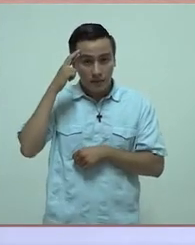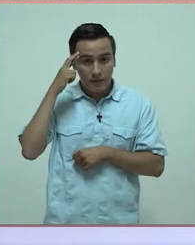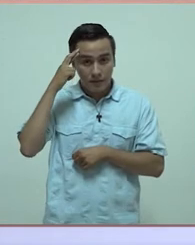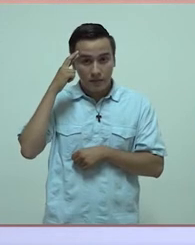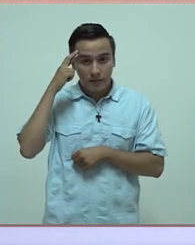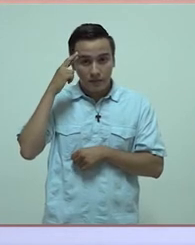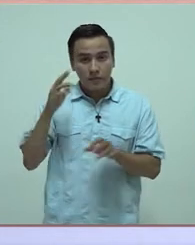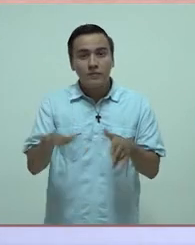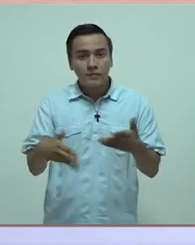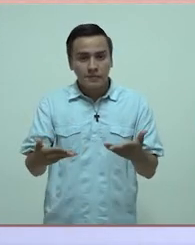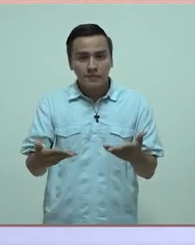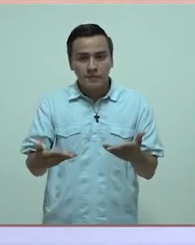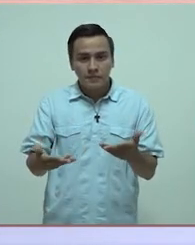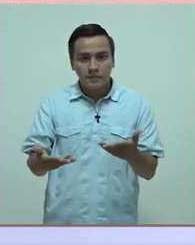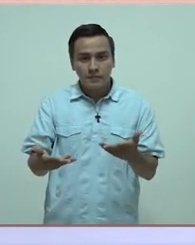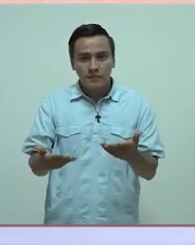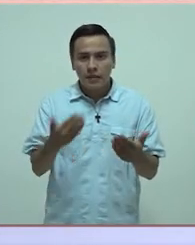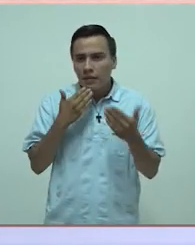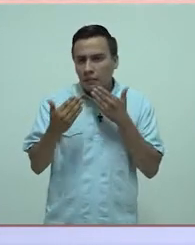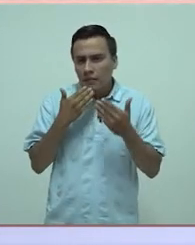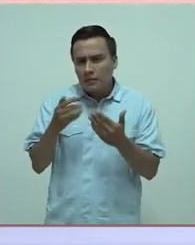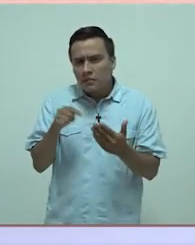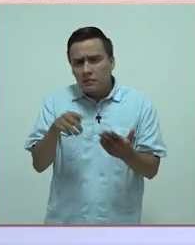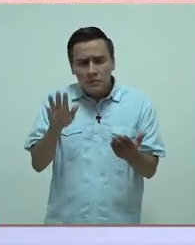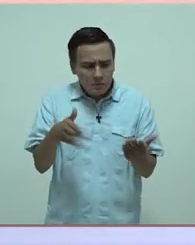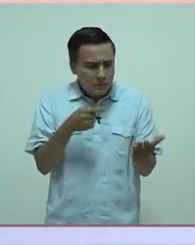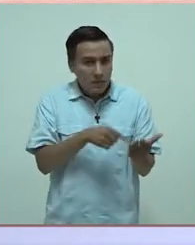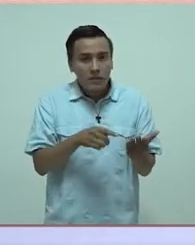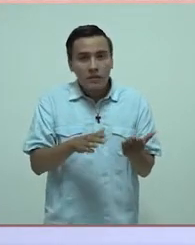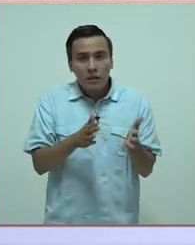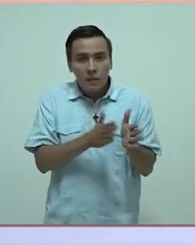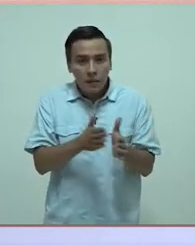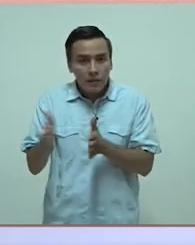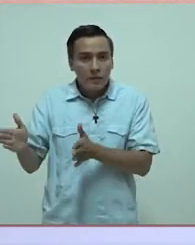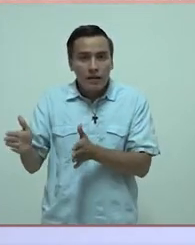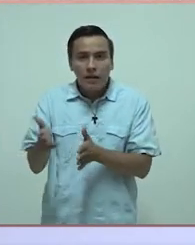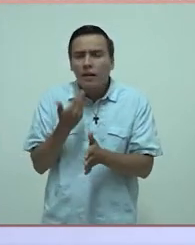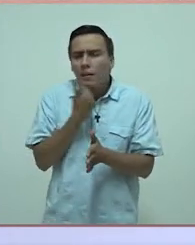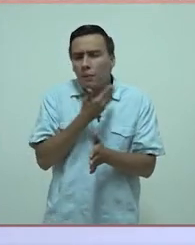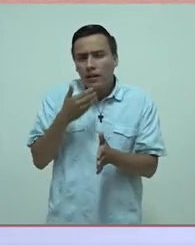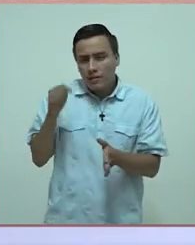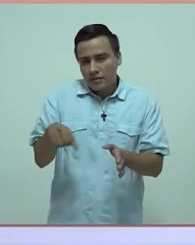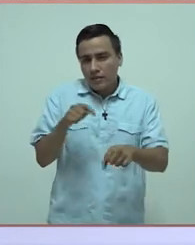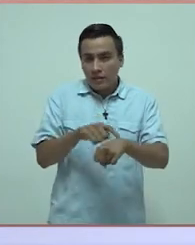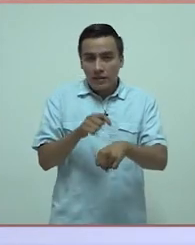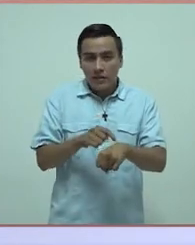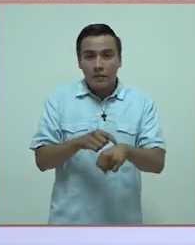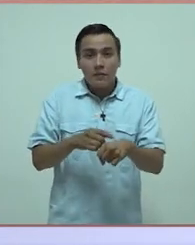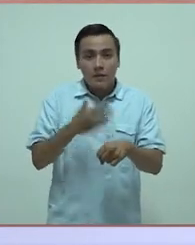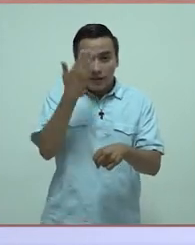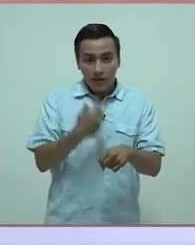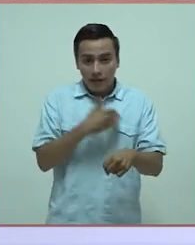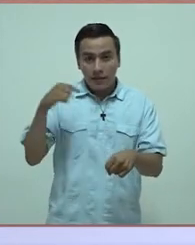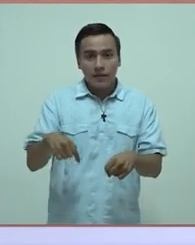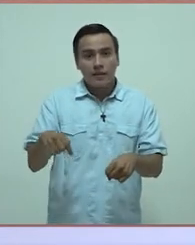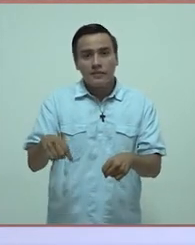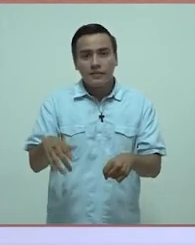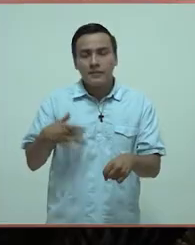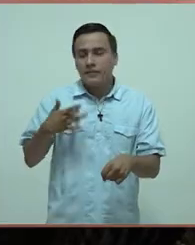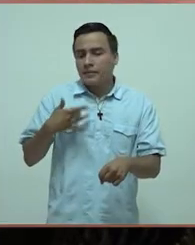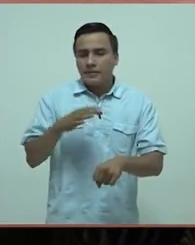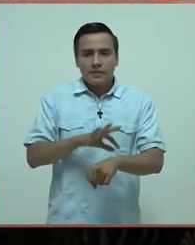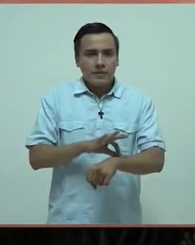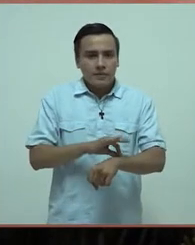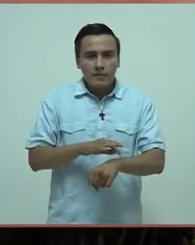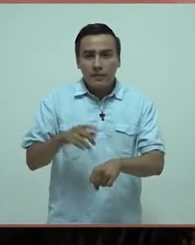reflexionar sobre lo que trata o a lo que nos preparamos como iglesia o lo que vivimos como iglesia en estos días,